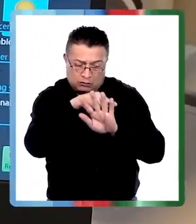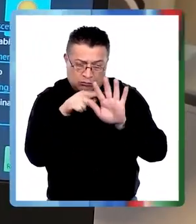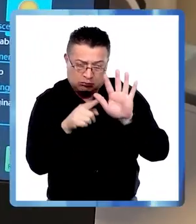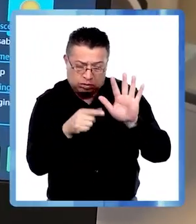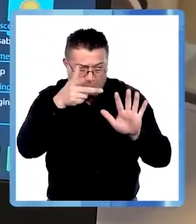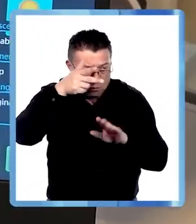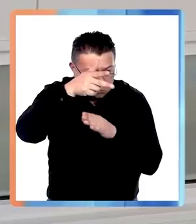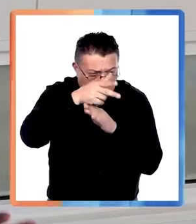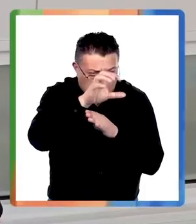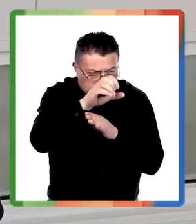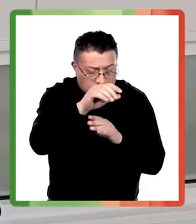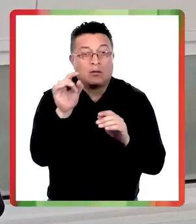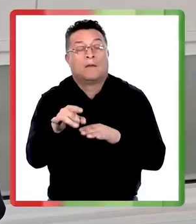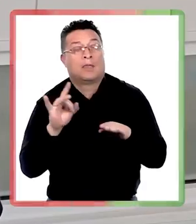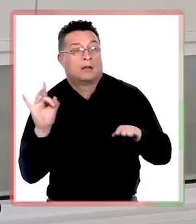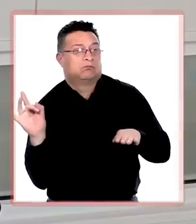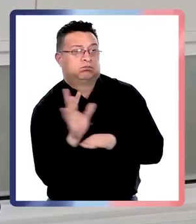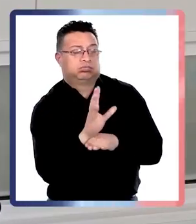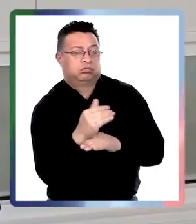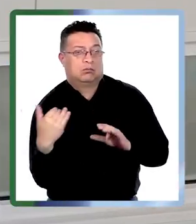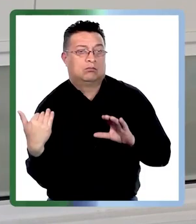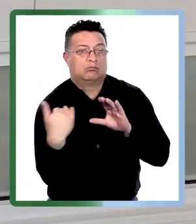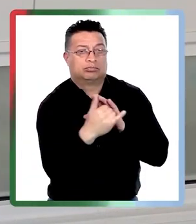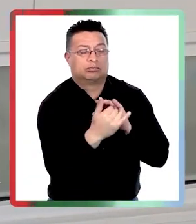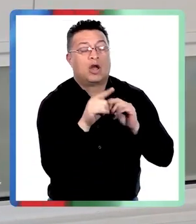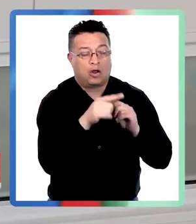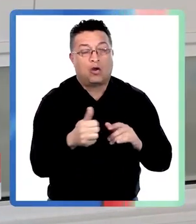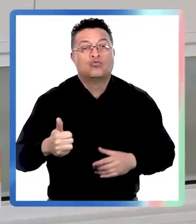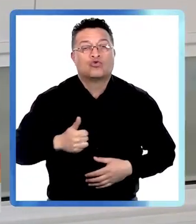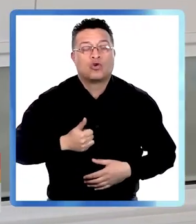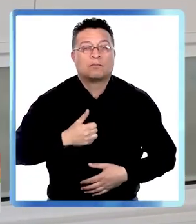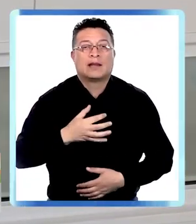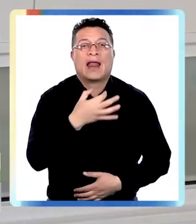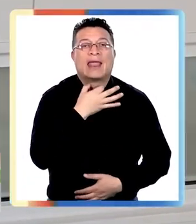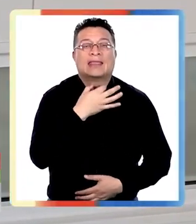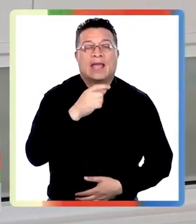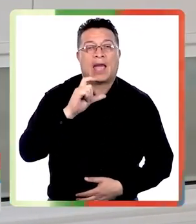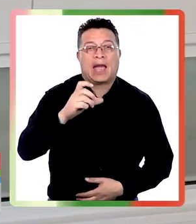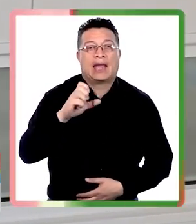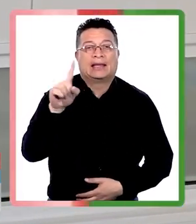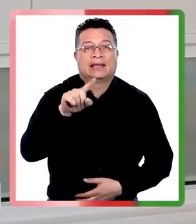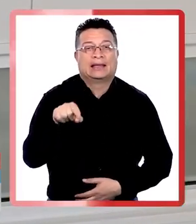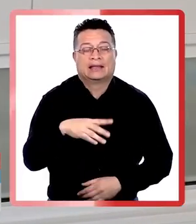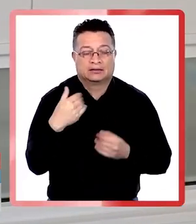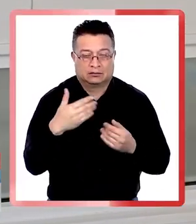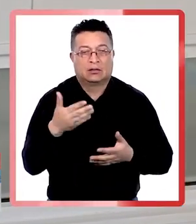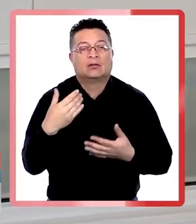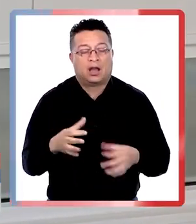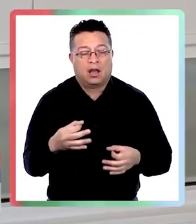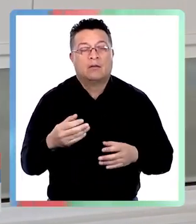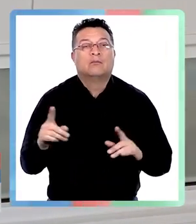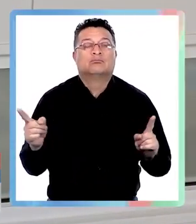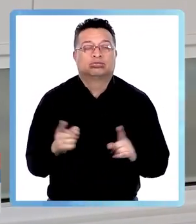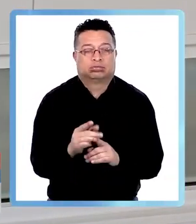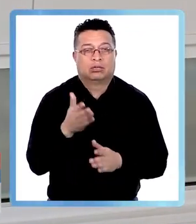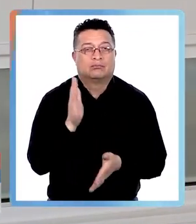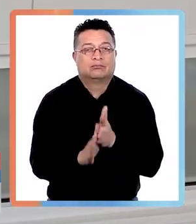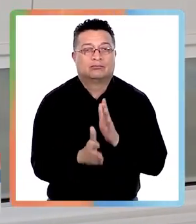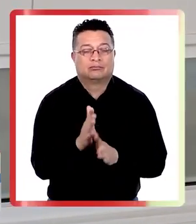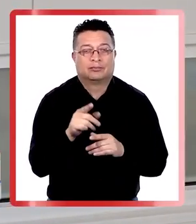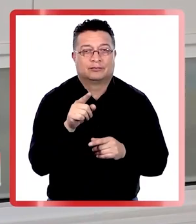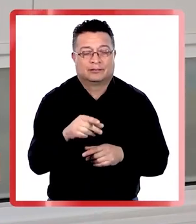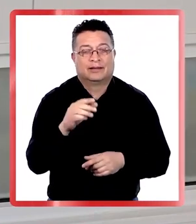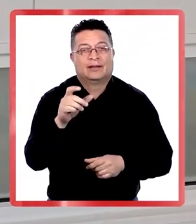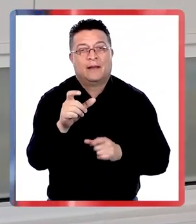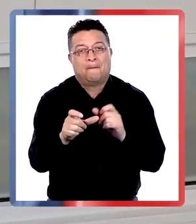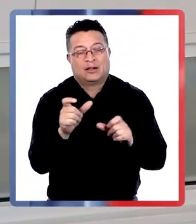que se requieren, se mandan a través de un equipo y se cumple con la garantía de GES, que es el tamizaje o el screening que se